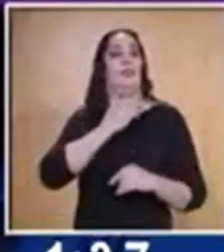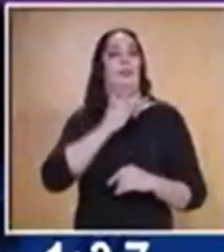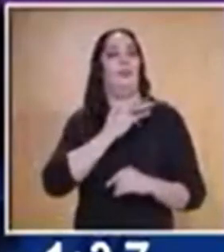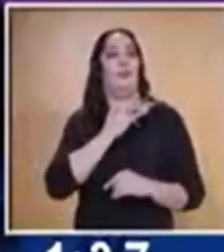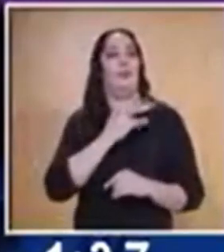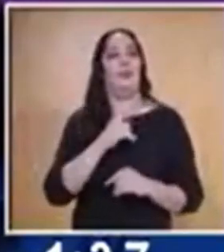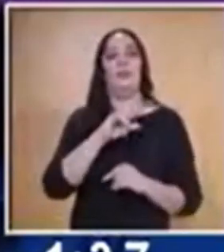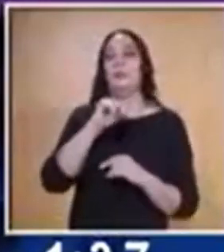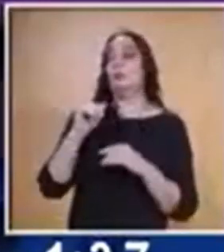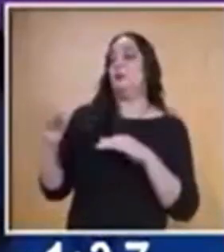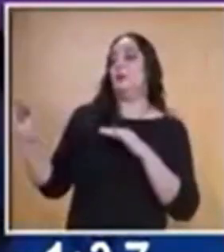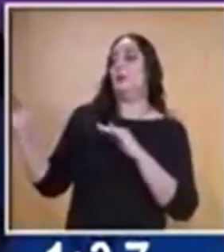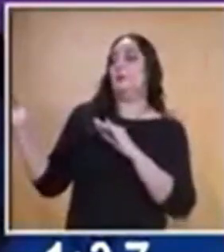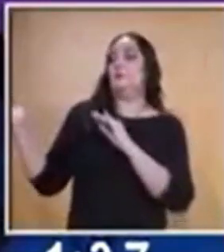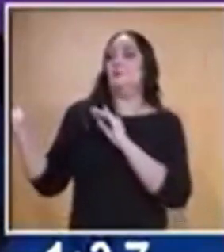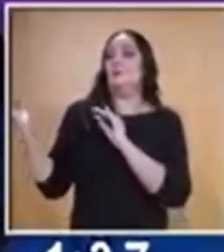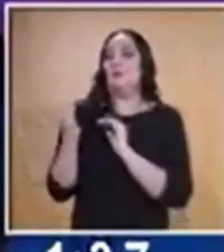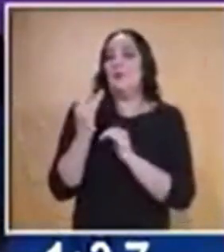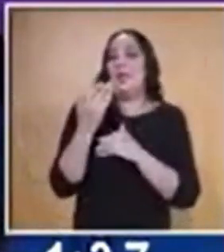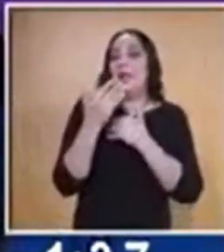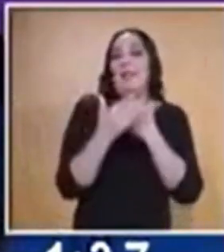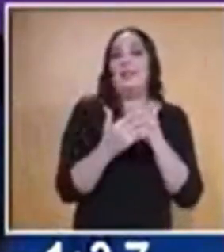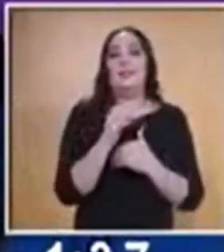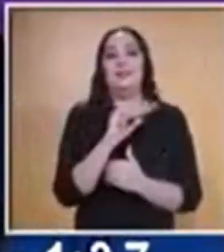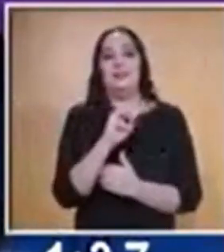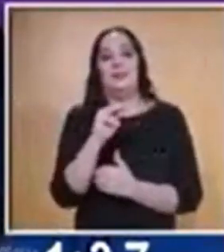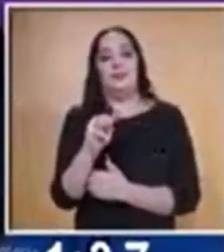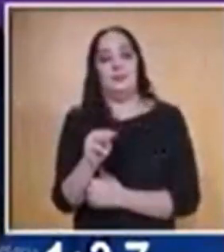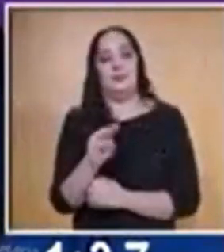Y lo vamos a estar a 15 centímetros.